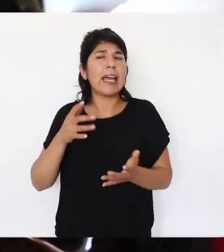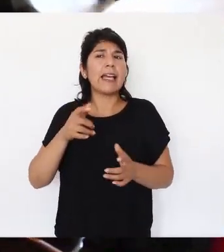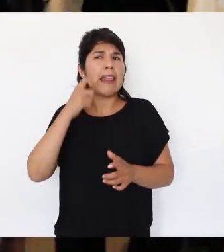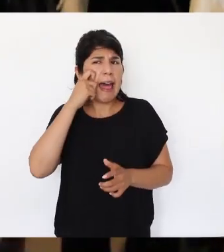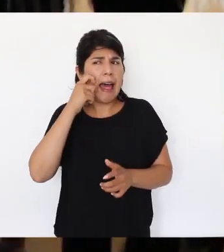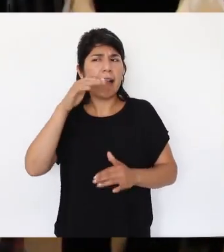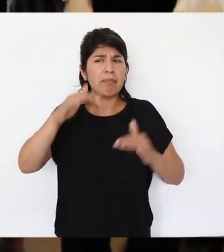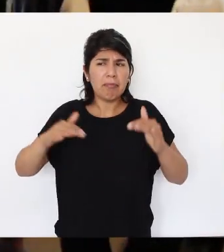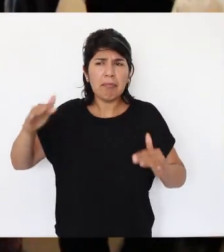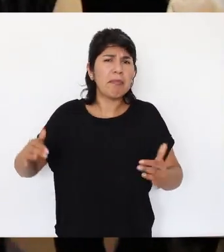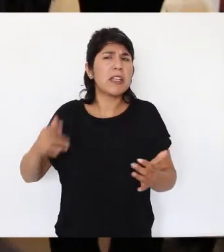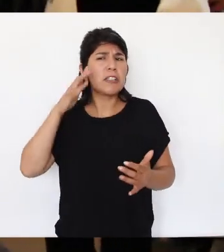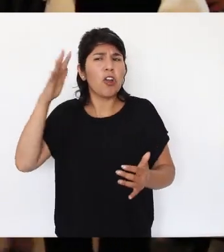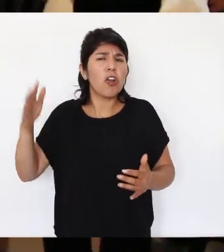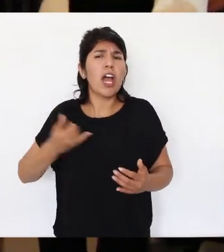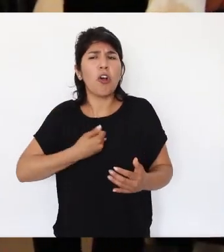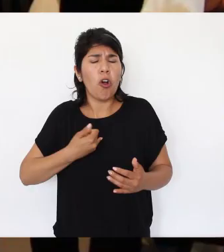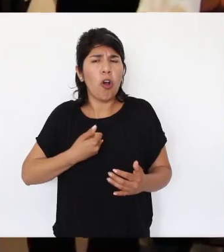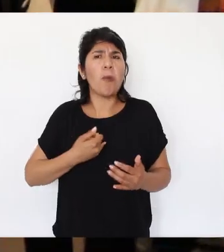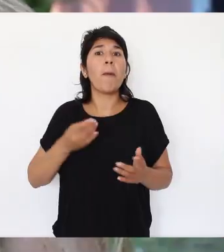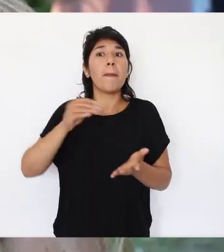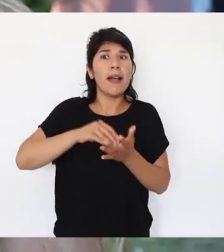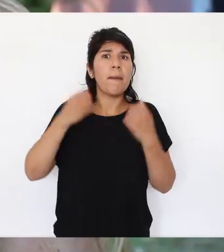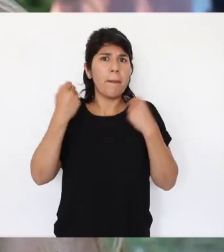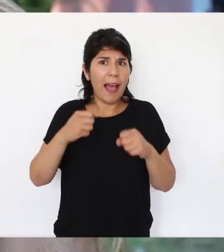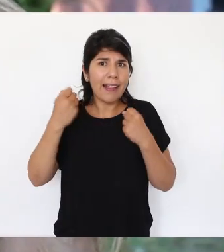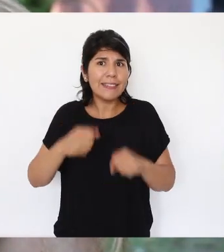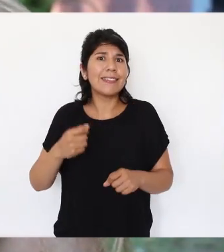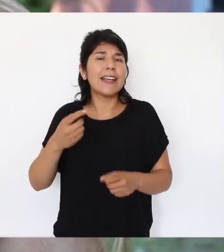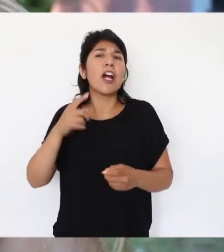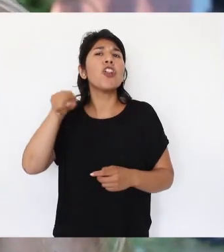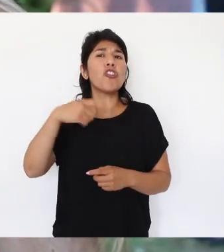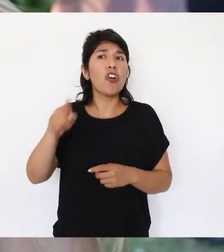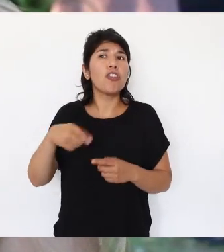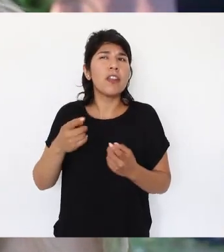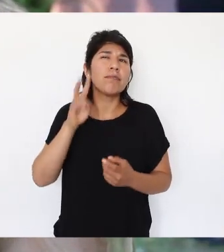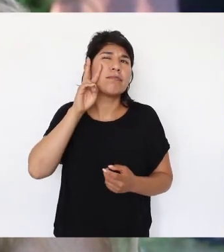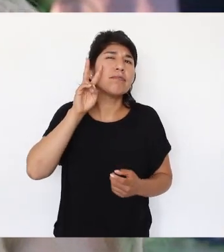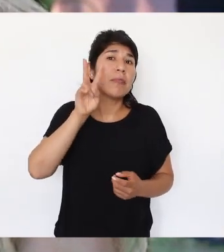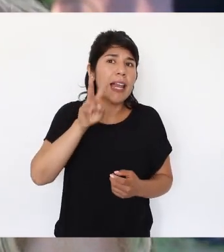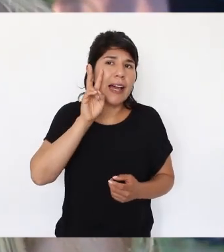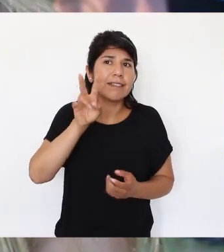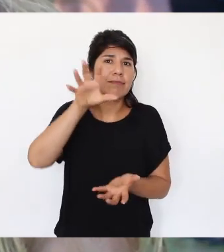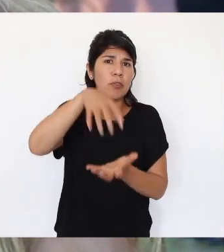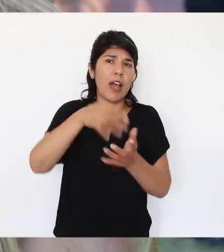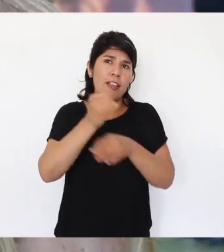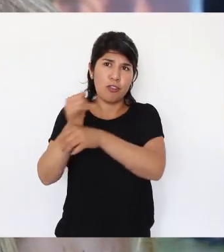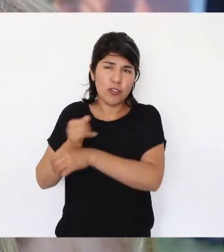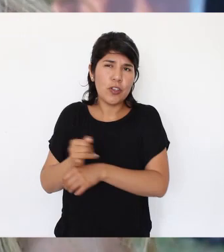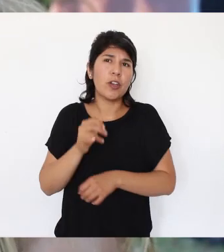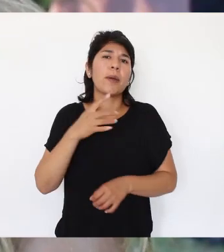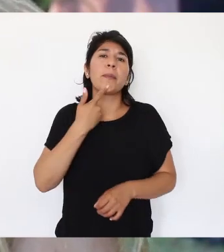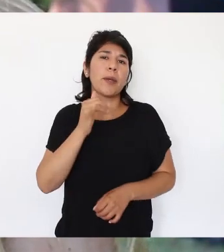de psicología de las edades y bueno y después la parte de las prácticas que las hacen prácticas de observación